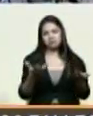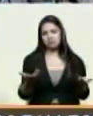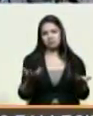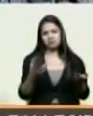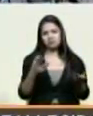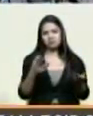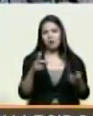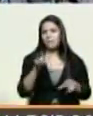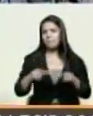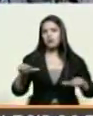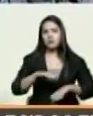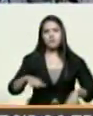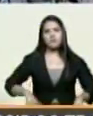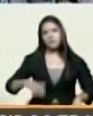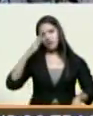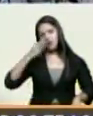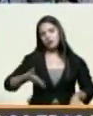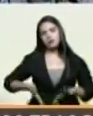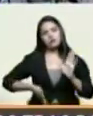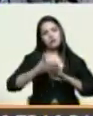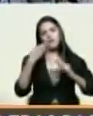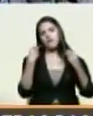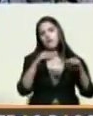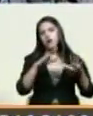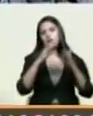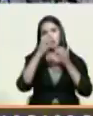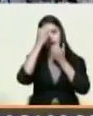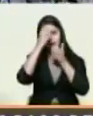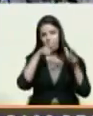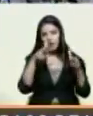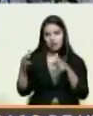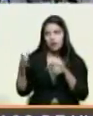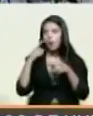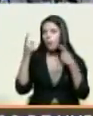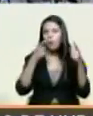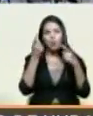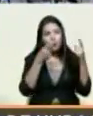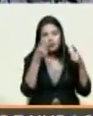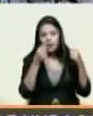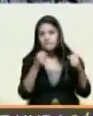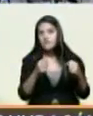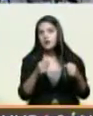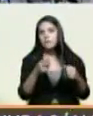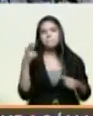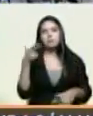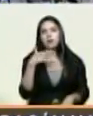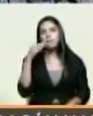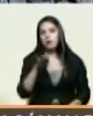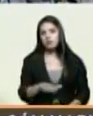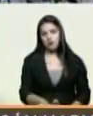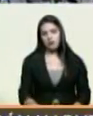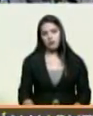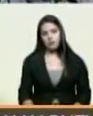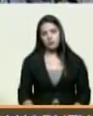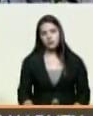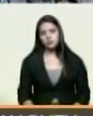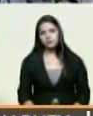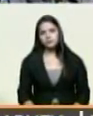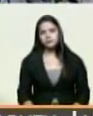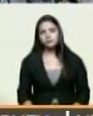compañeros de la Fuerza Armada que se fueron a la guerrilla. A eso los buscaban con más ímpetu para asesinarlos, para matarlos.